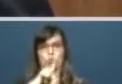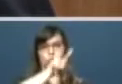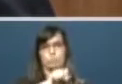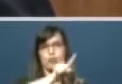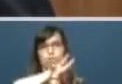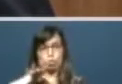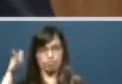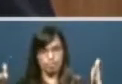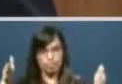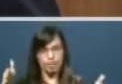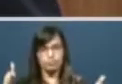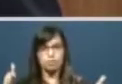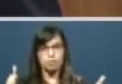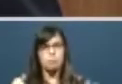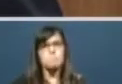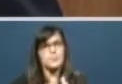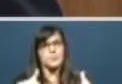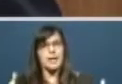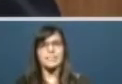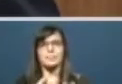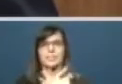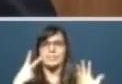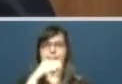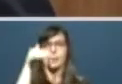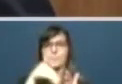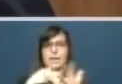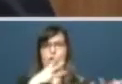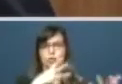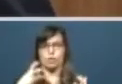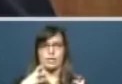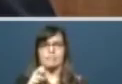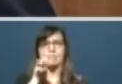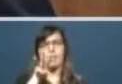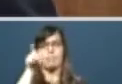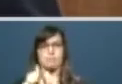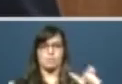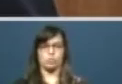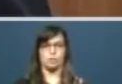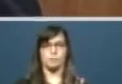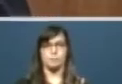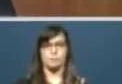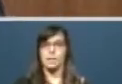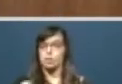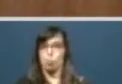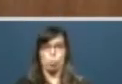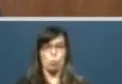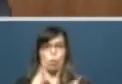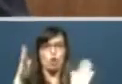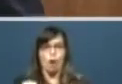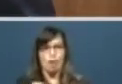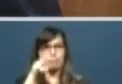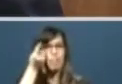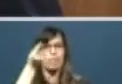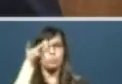la misma ha aumentado en 17 mil 813 personas este es sin duda un dato